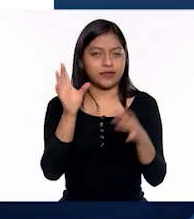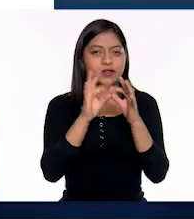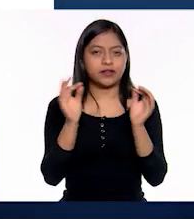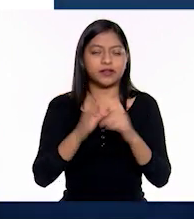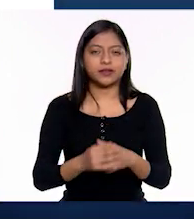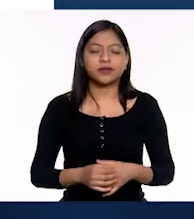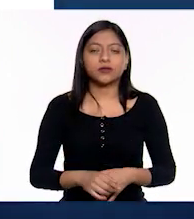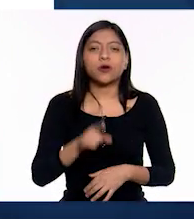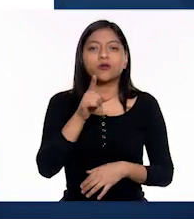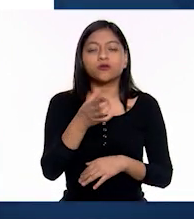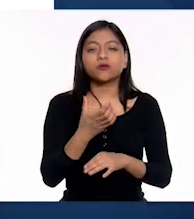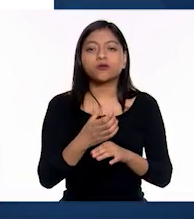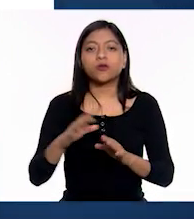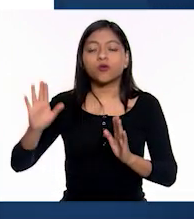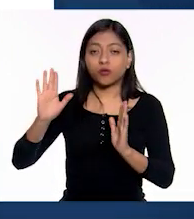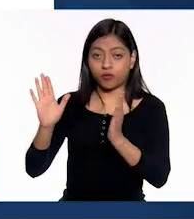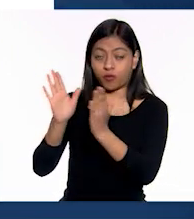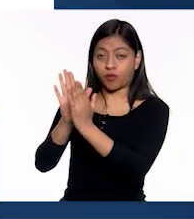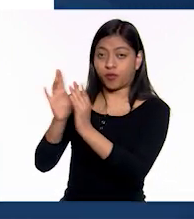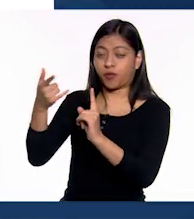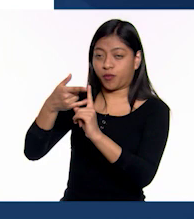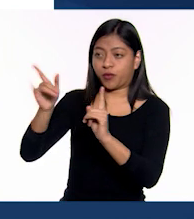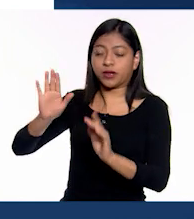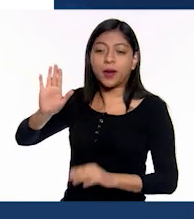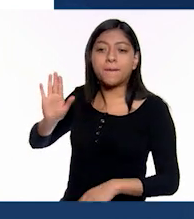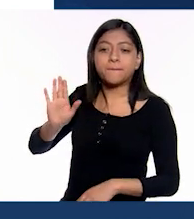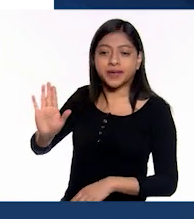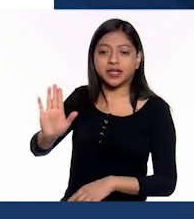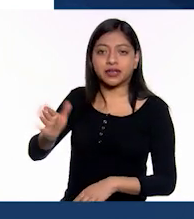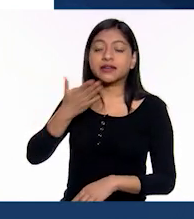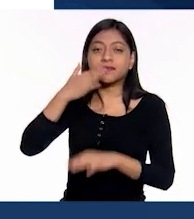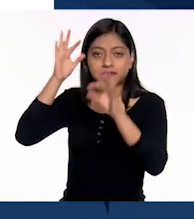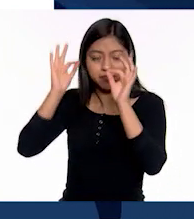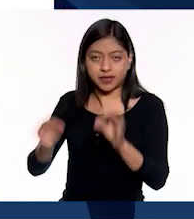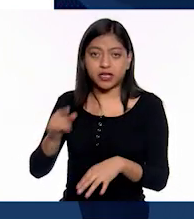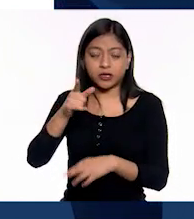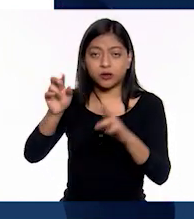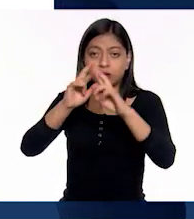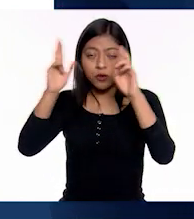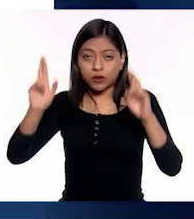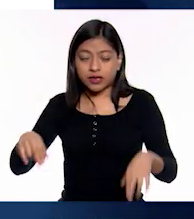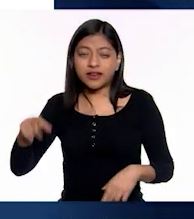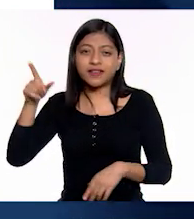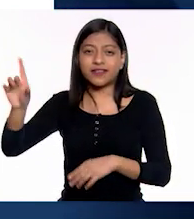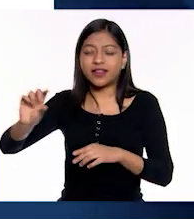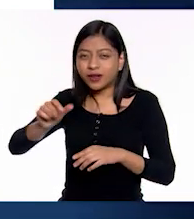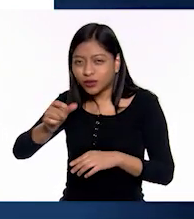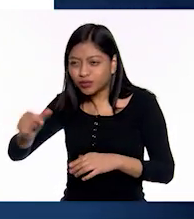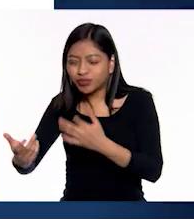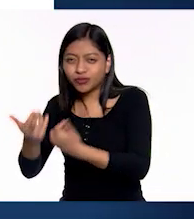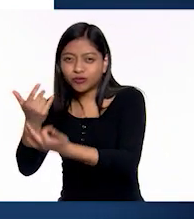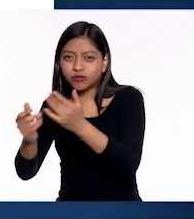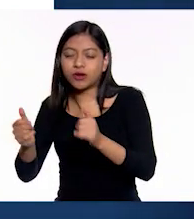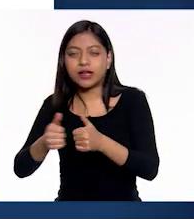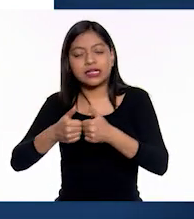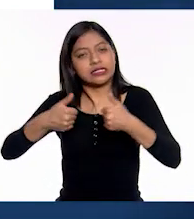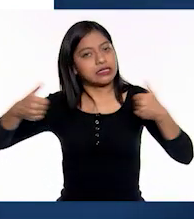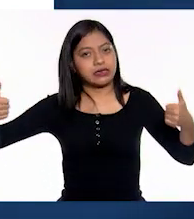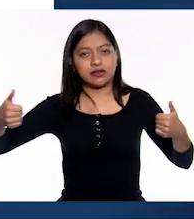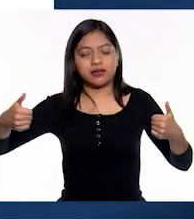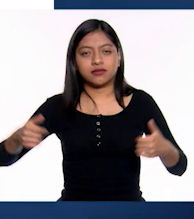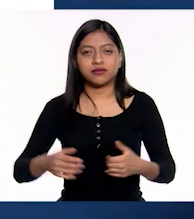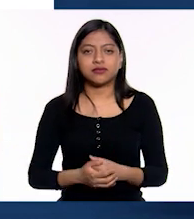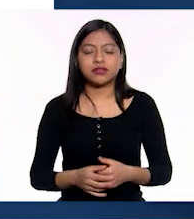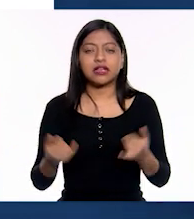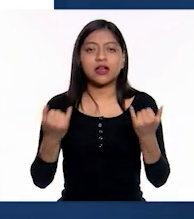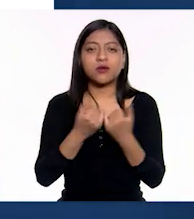Sellar perfectamente la puerta. Colocar el refrigerador lejos de la estufa u otra fuente de calor. Abrir